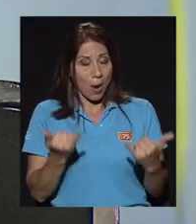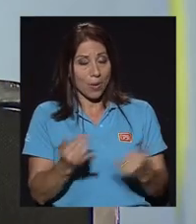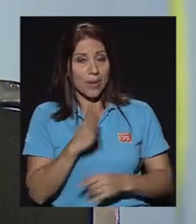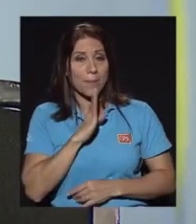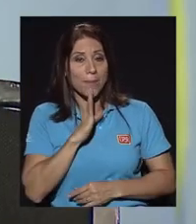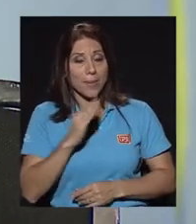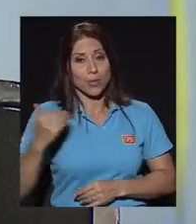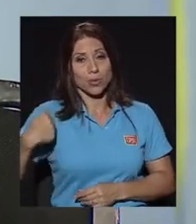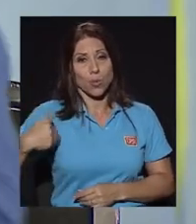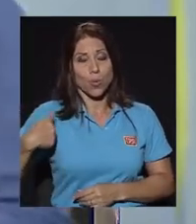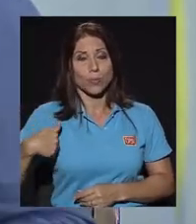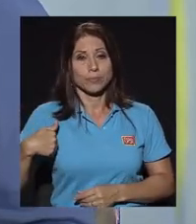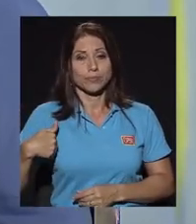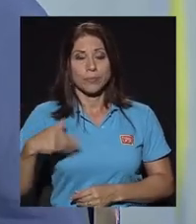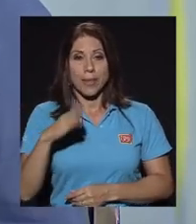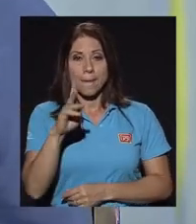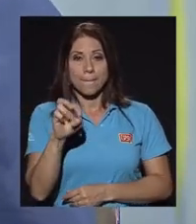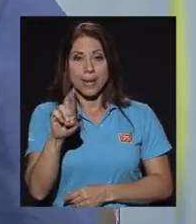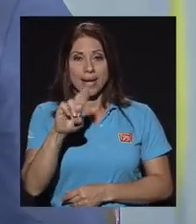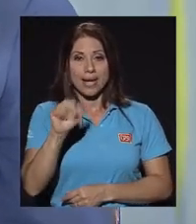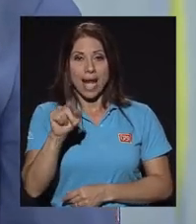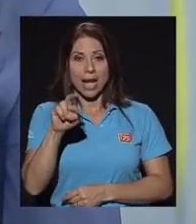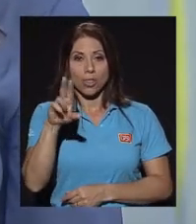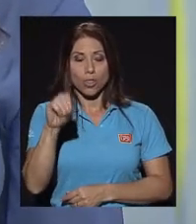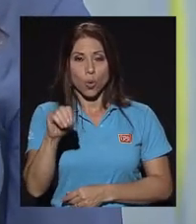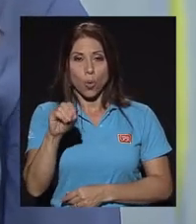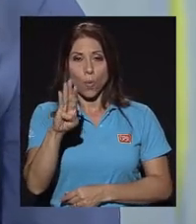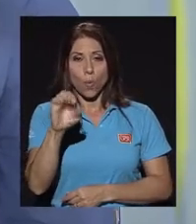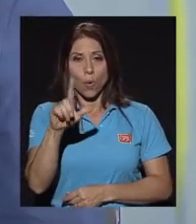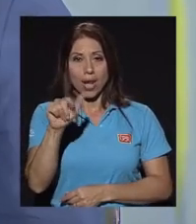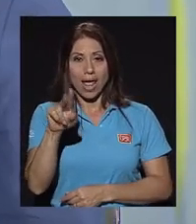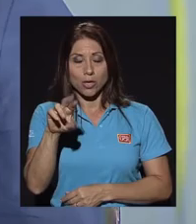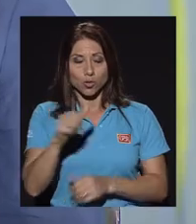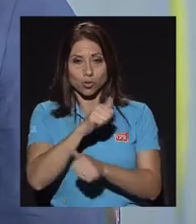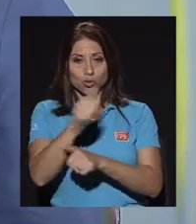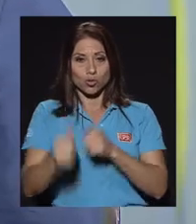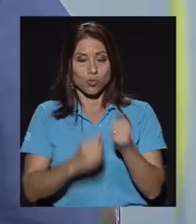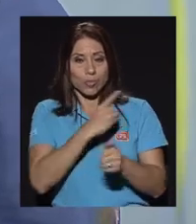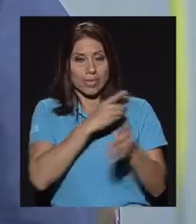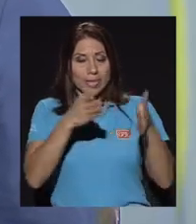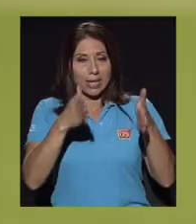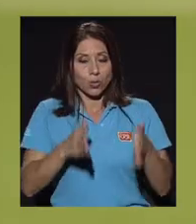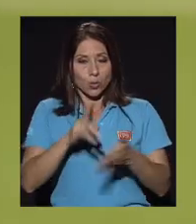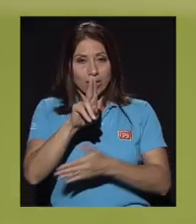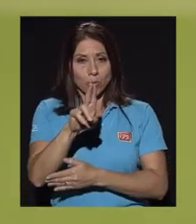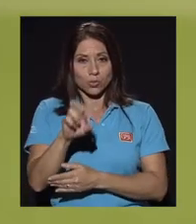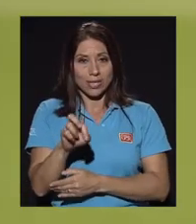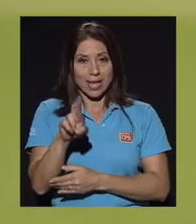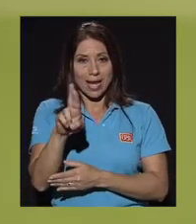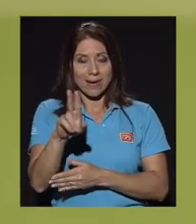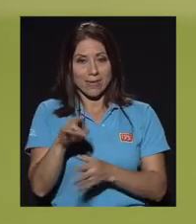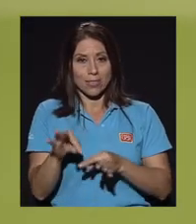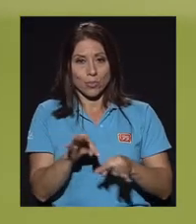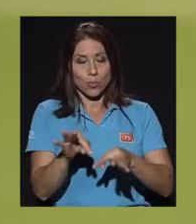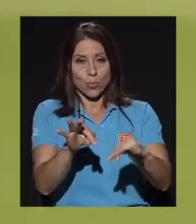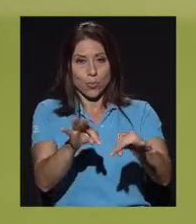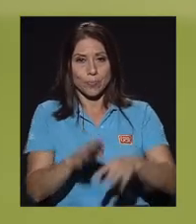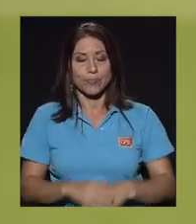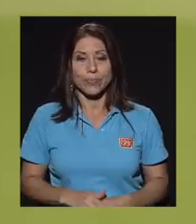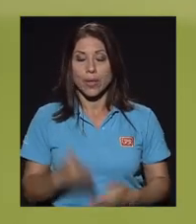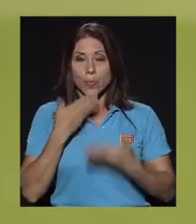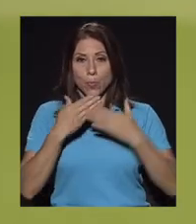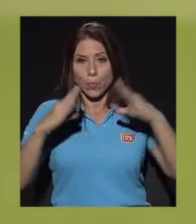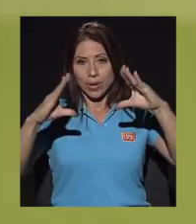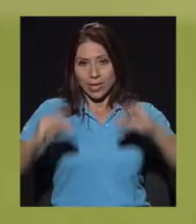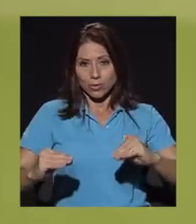brindar unas palabras don Bernardo Bolaños, subdirector de la sede del Atlántico. Muy buenas noches.